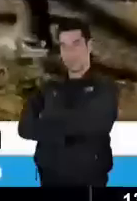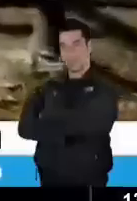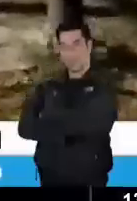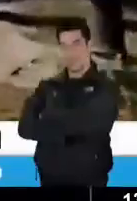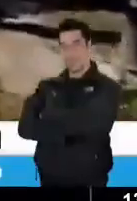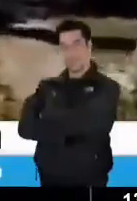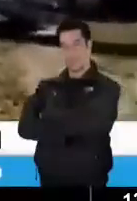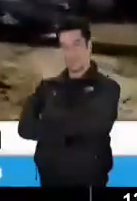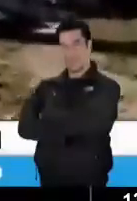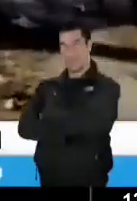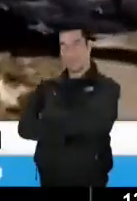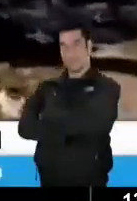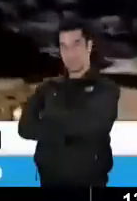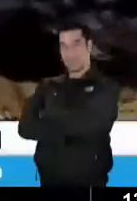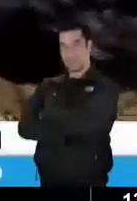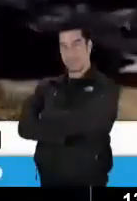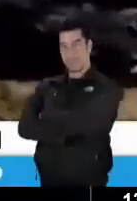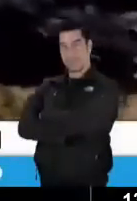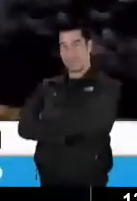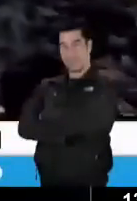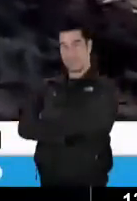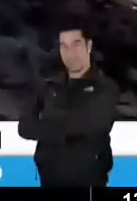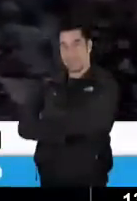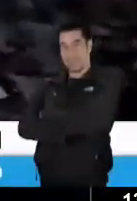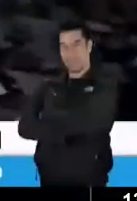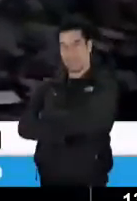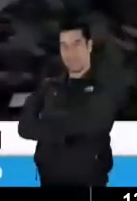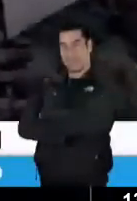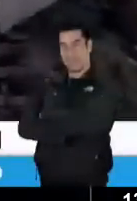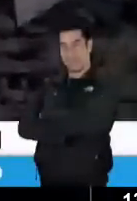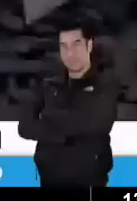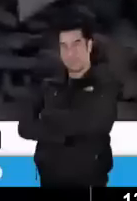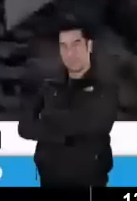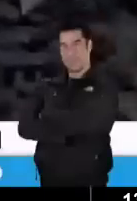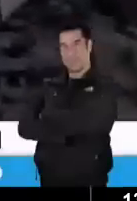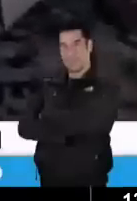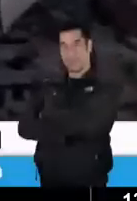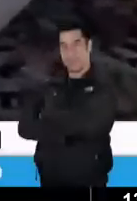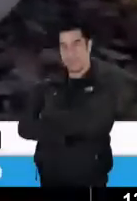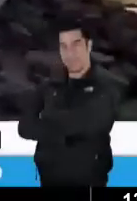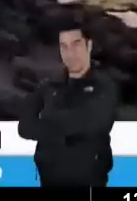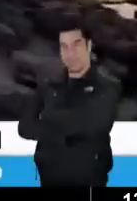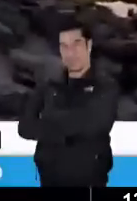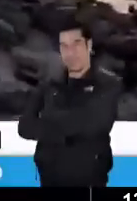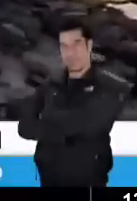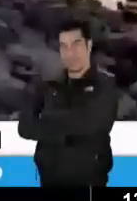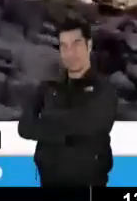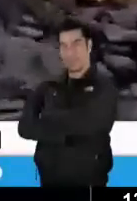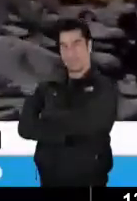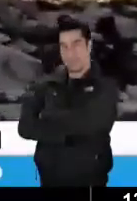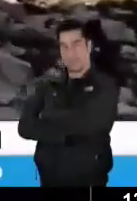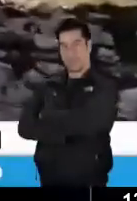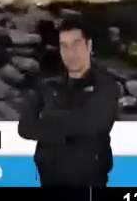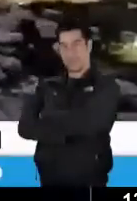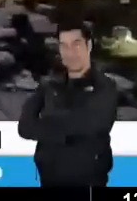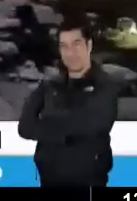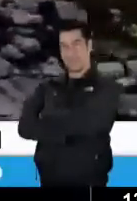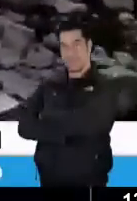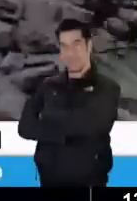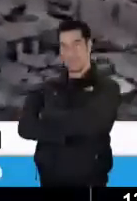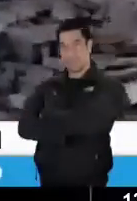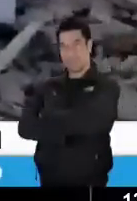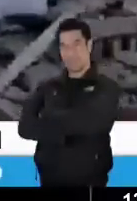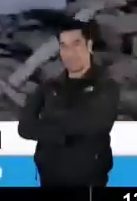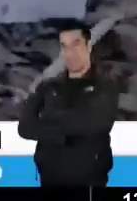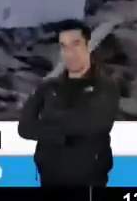con micrófonos de Vivo Vivo la radio y nos dijeron, queremos conversar pero dentro de un domicilio para que ustedes puedan hacerse una idea de lo que estamos pasando en